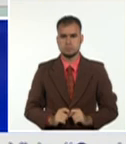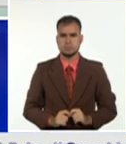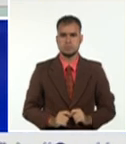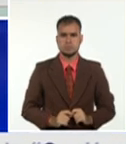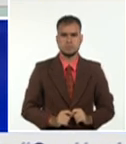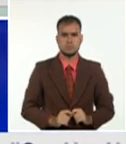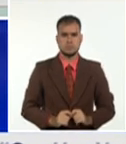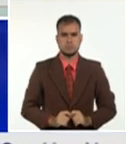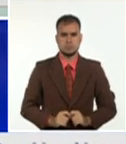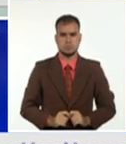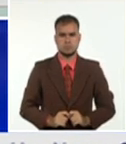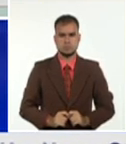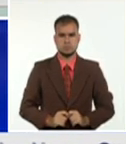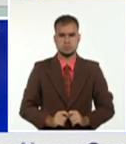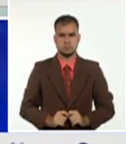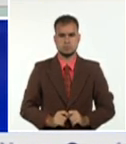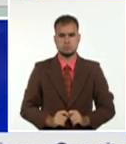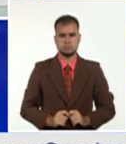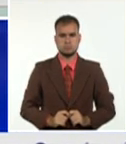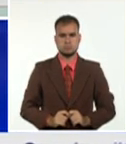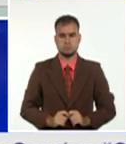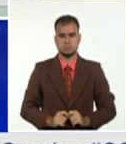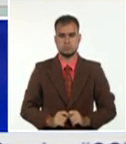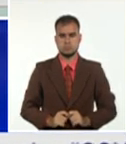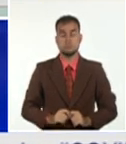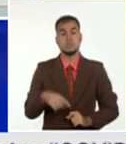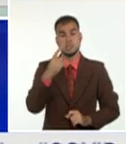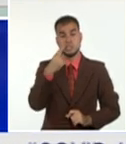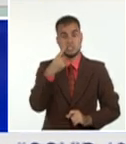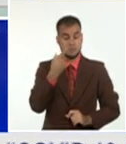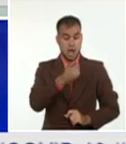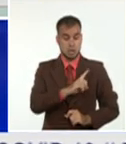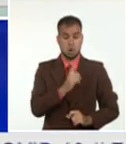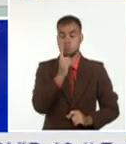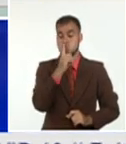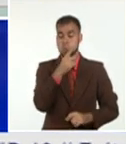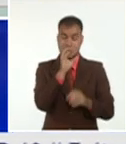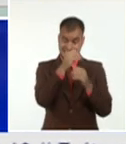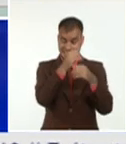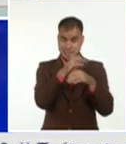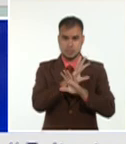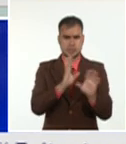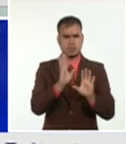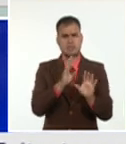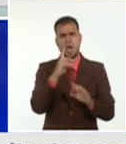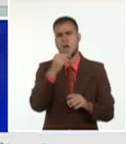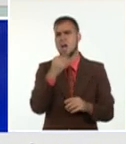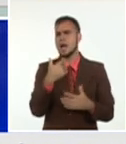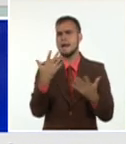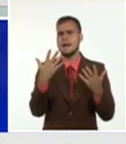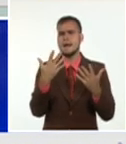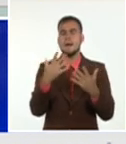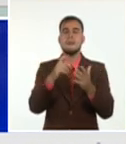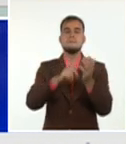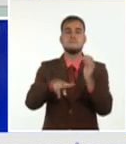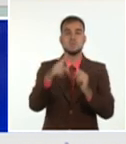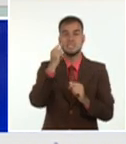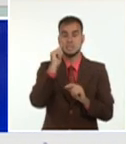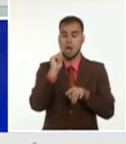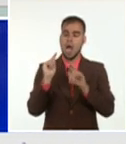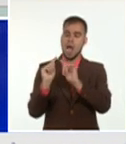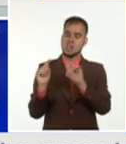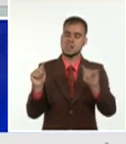identificar en el día de ayer de las muestras procesadas los 4 territorios con muy alta